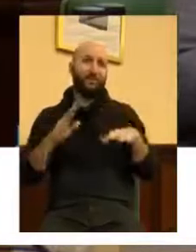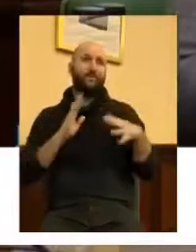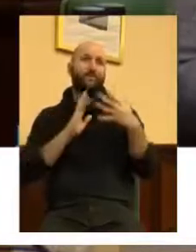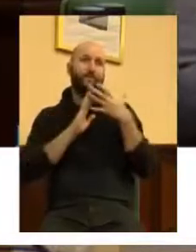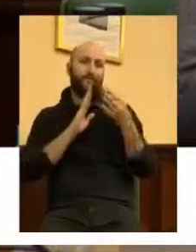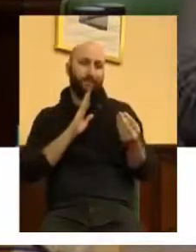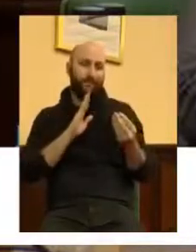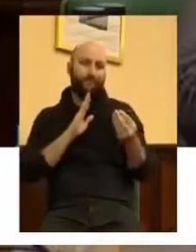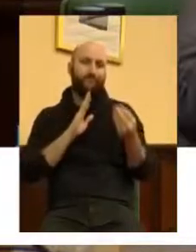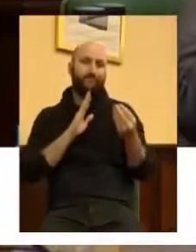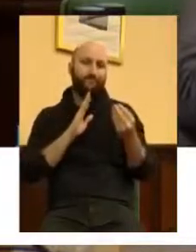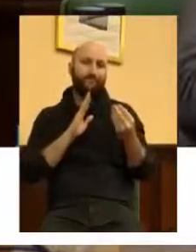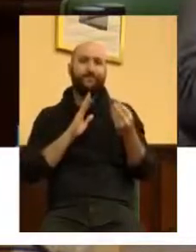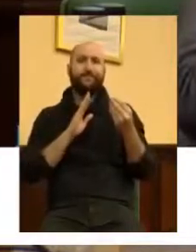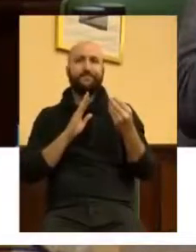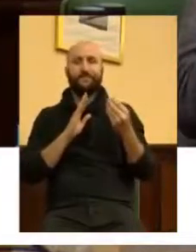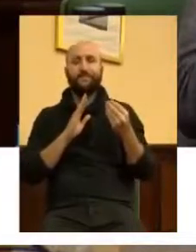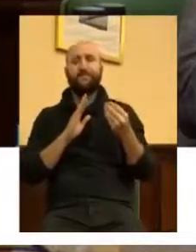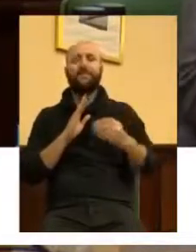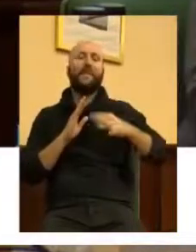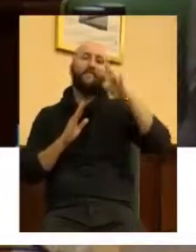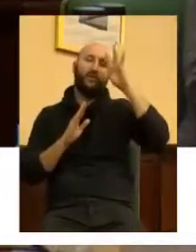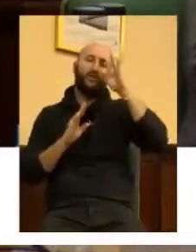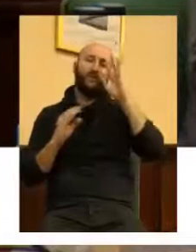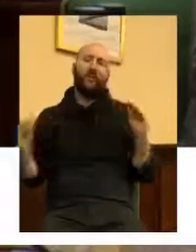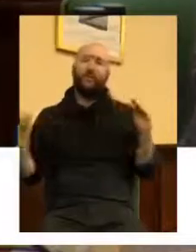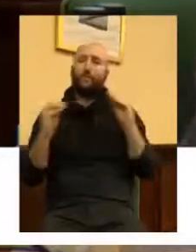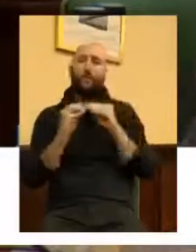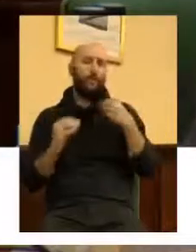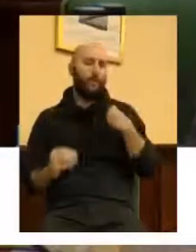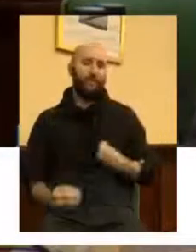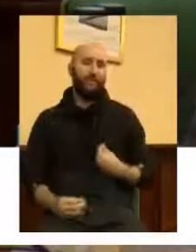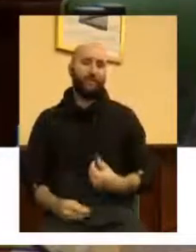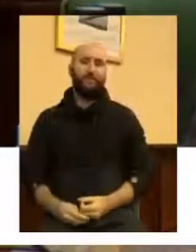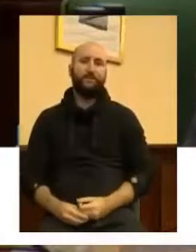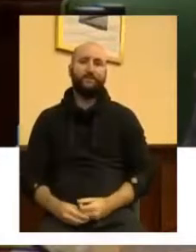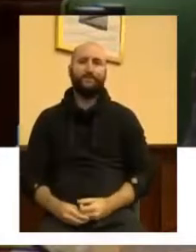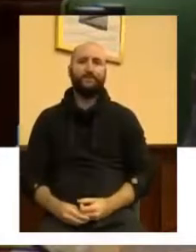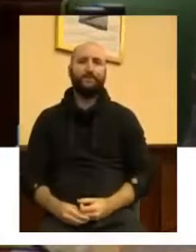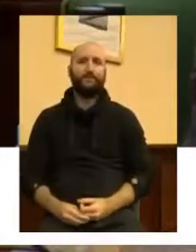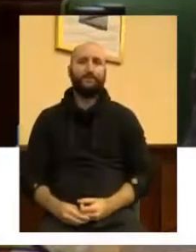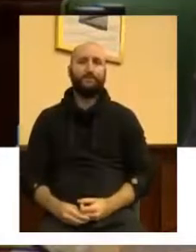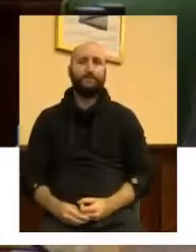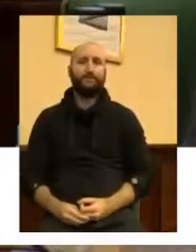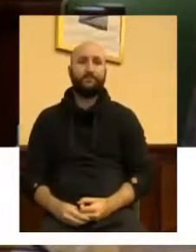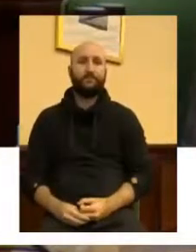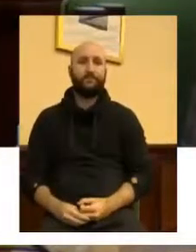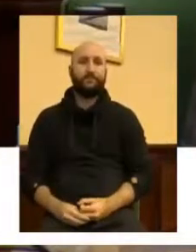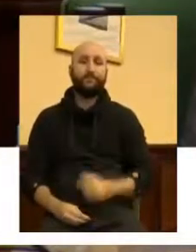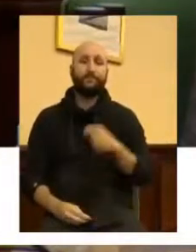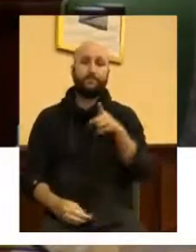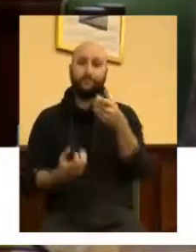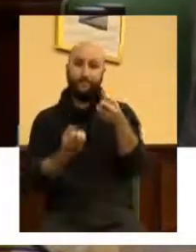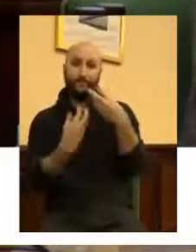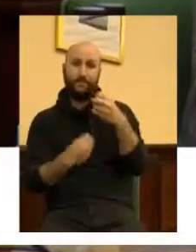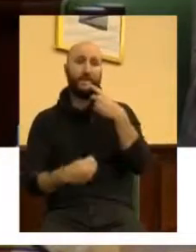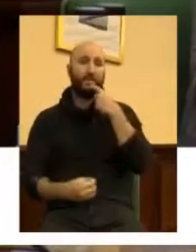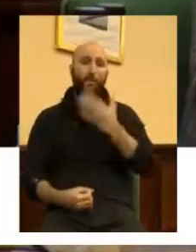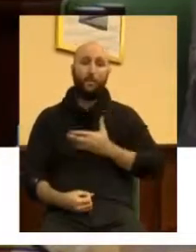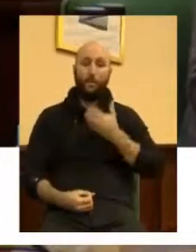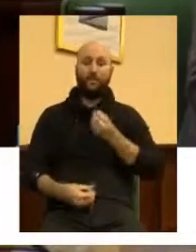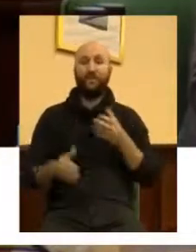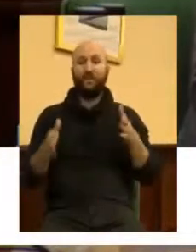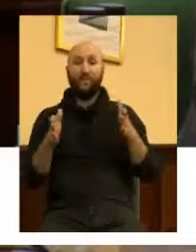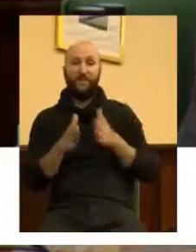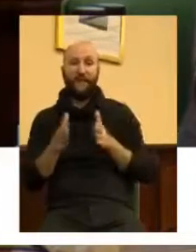bastante concordante que tengamos la misma filosofía. No he entendido muy bien su argumento de que, como Móstoles es más pequeño,